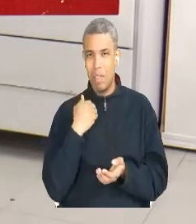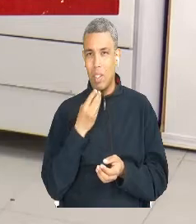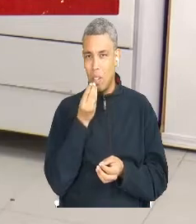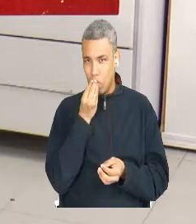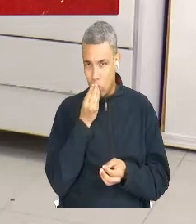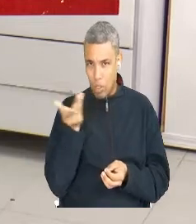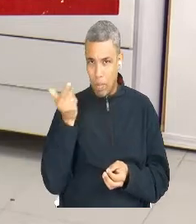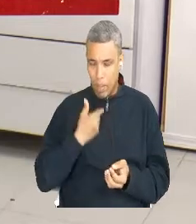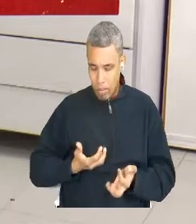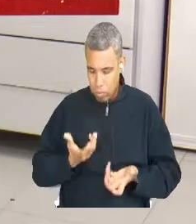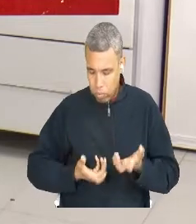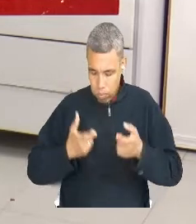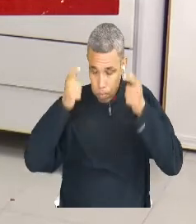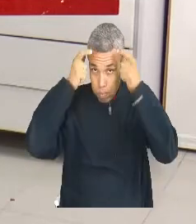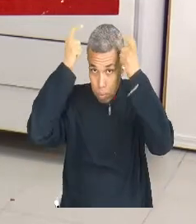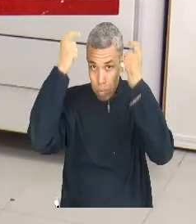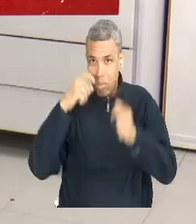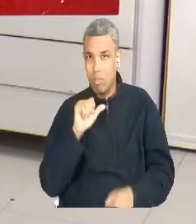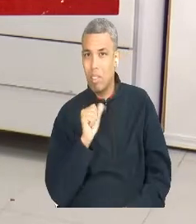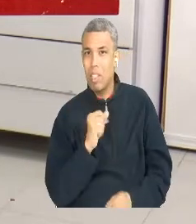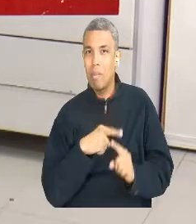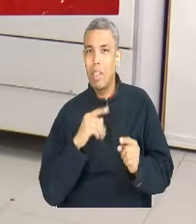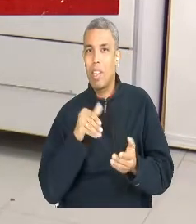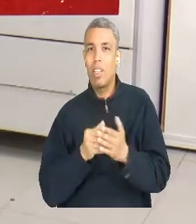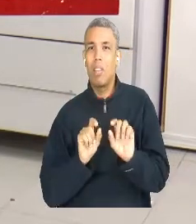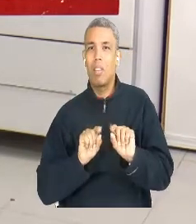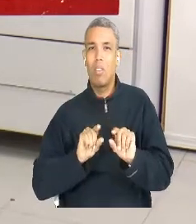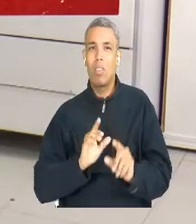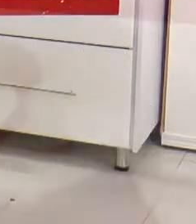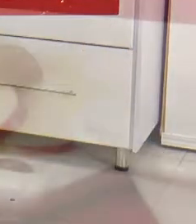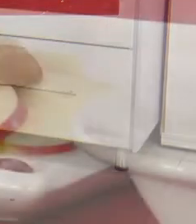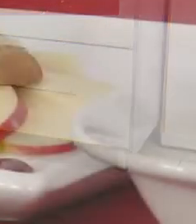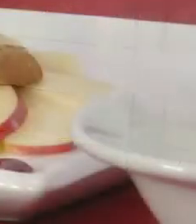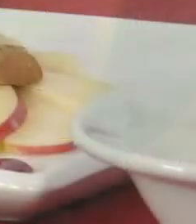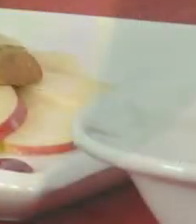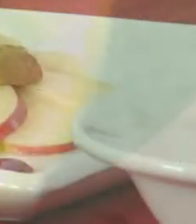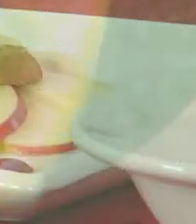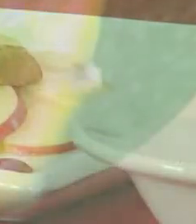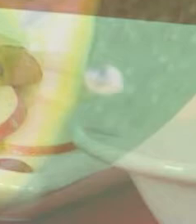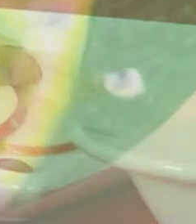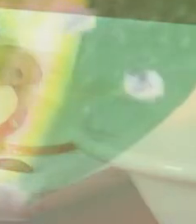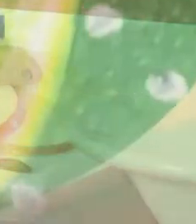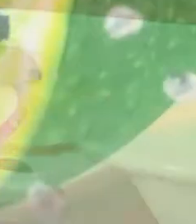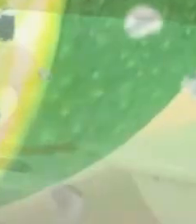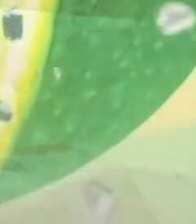Pedir de Boca, de 10:30 a 11. Chao, chao. Dios los bendiga. Chao, chao.